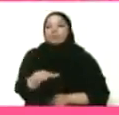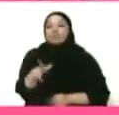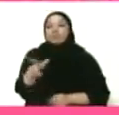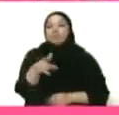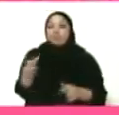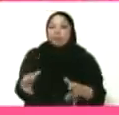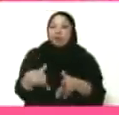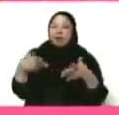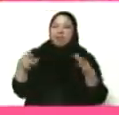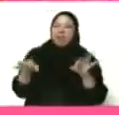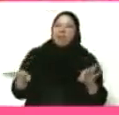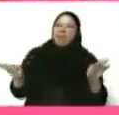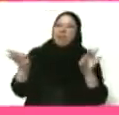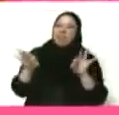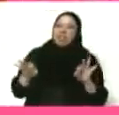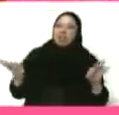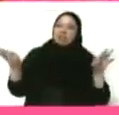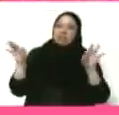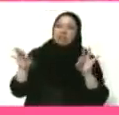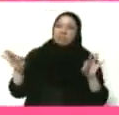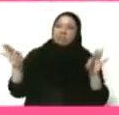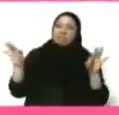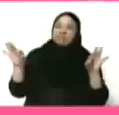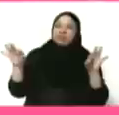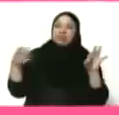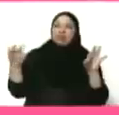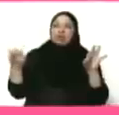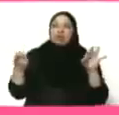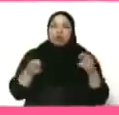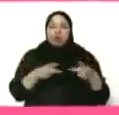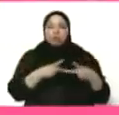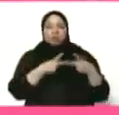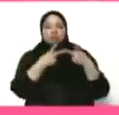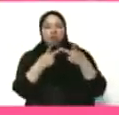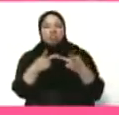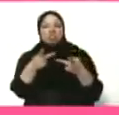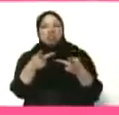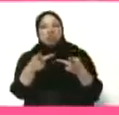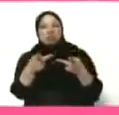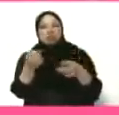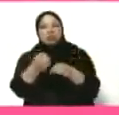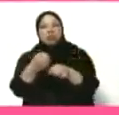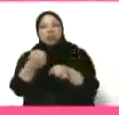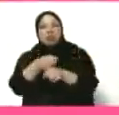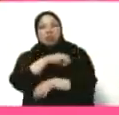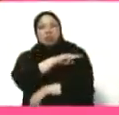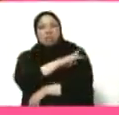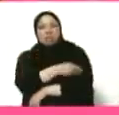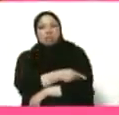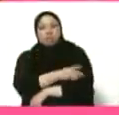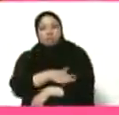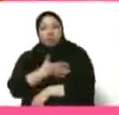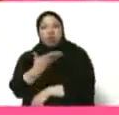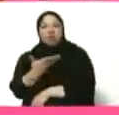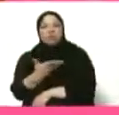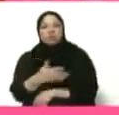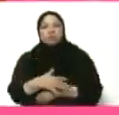ganar. No había una cosa que se llama vocación de poder.